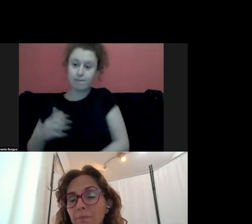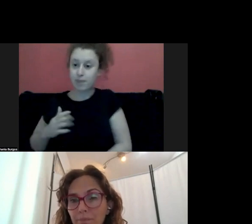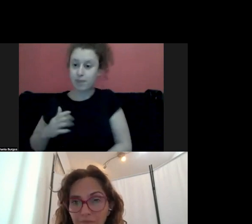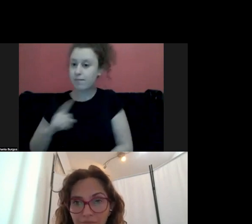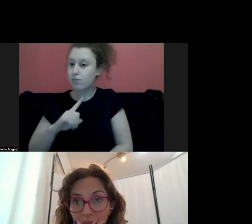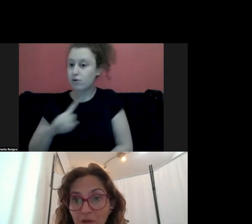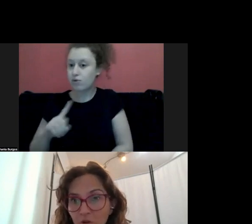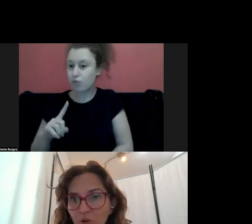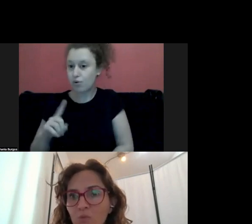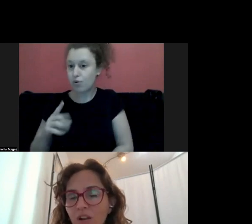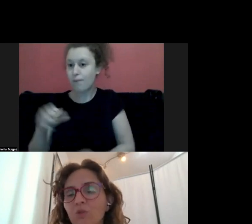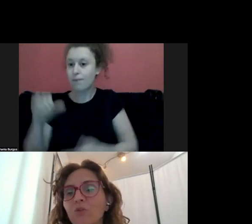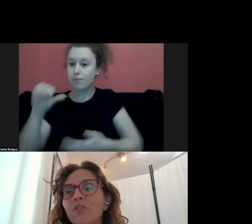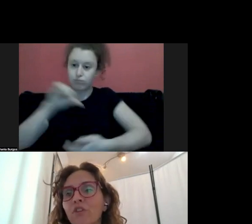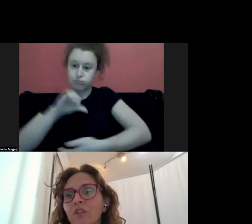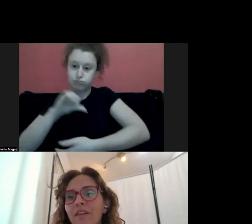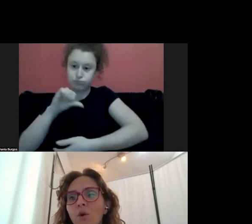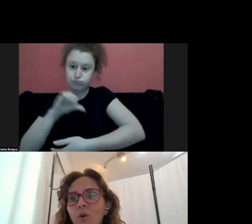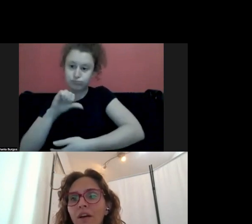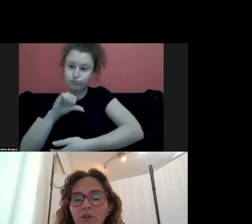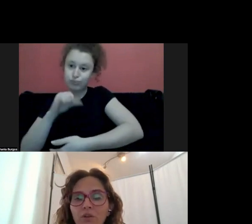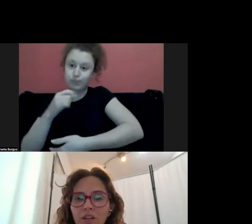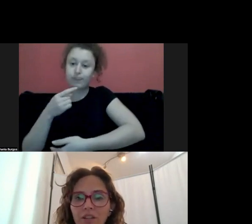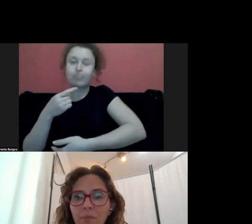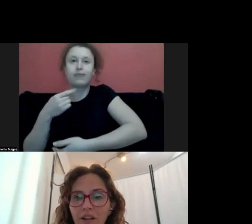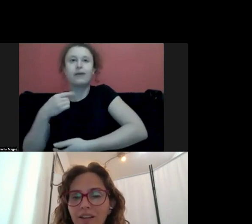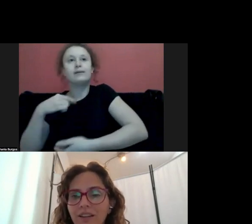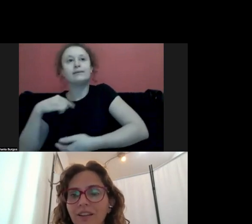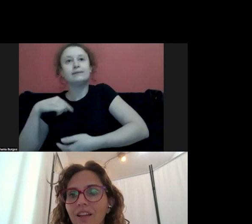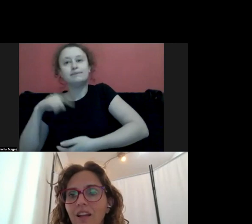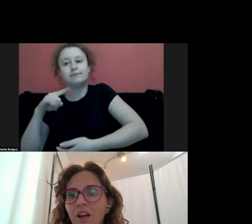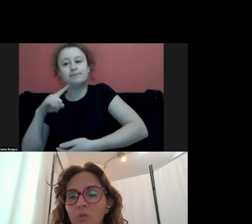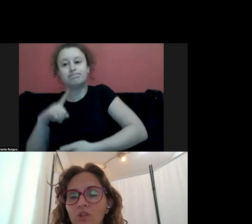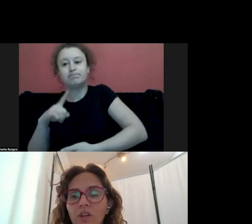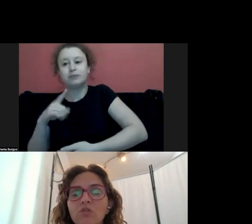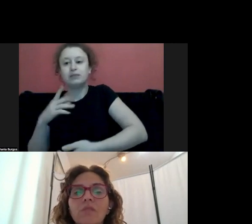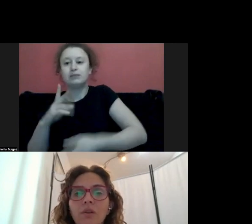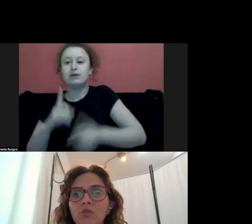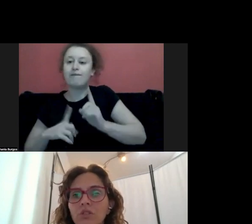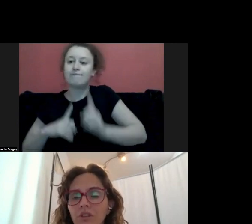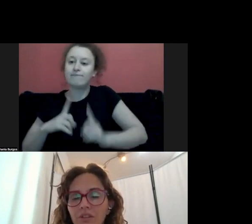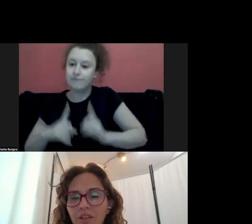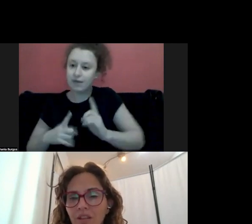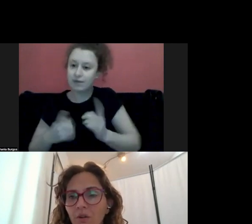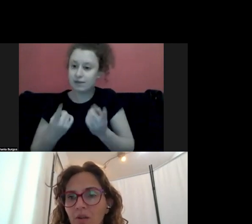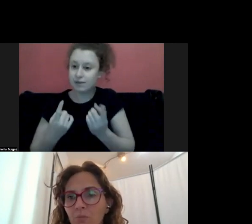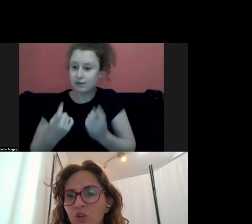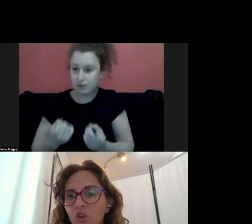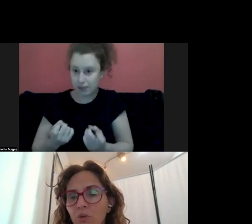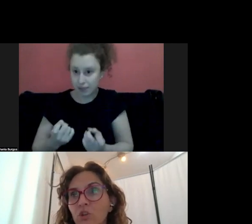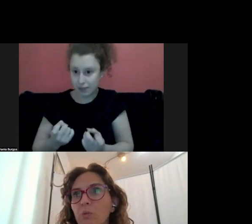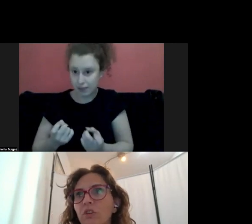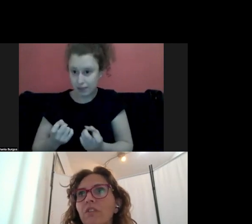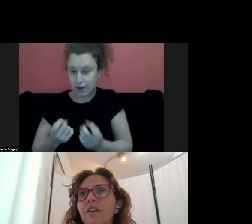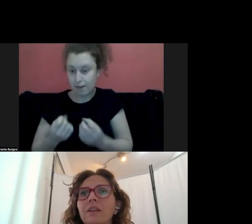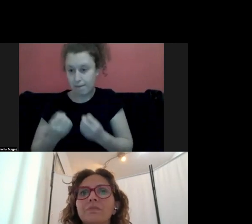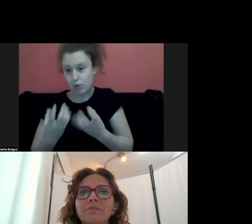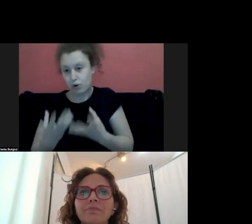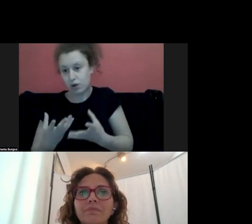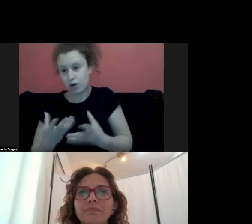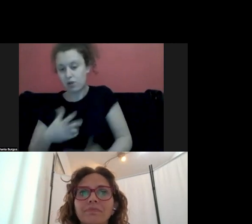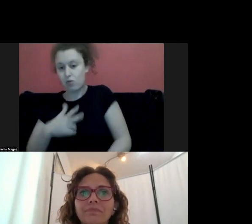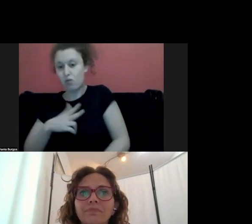ha previsto como la solución adecuada y correcta para que como seres humanos desarrollemos todo nuestro